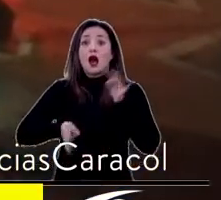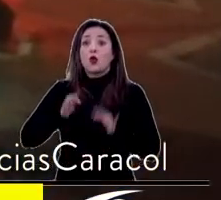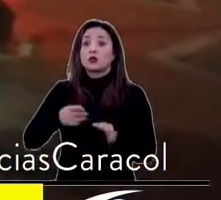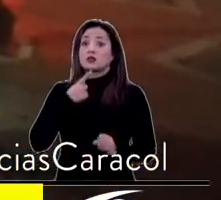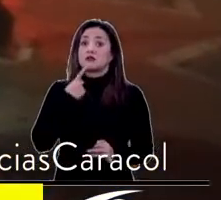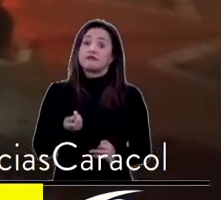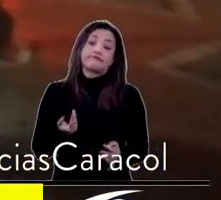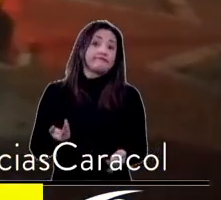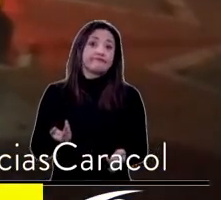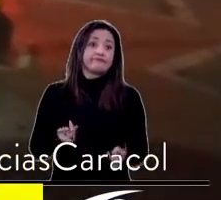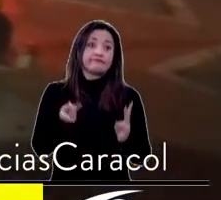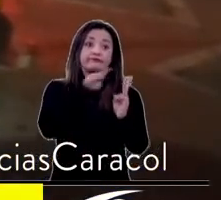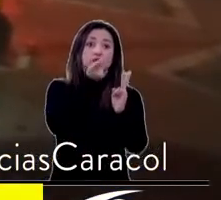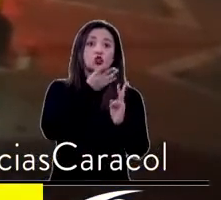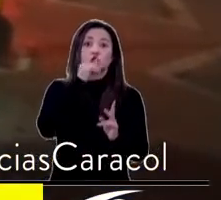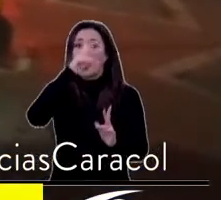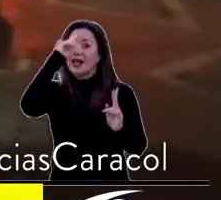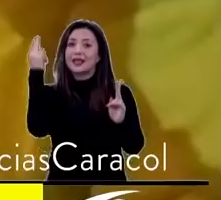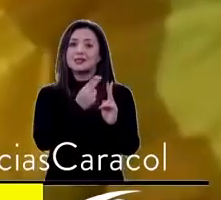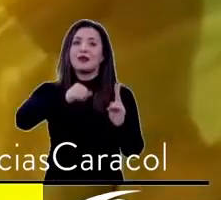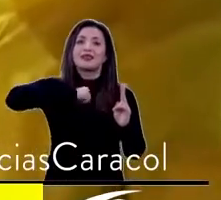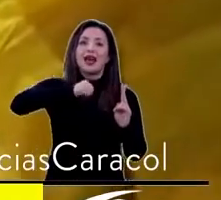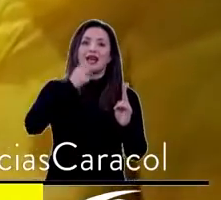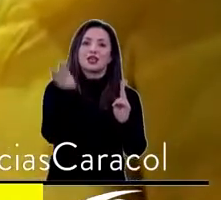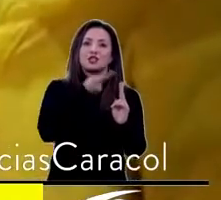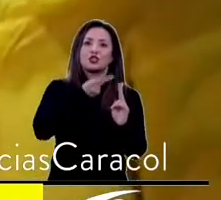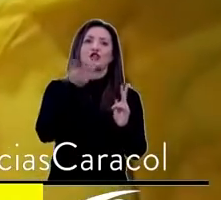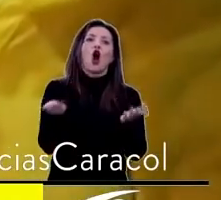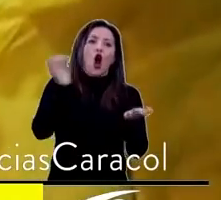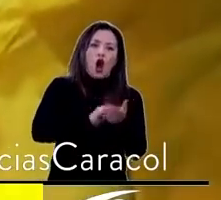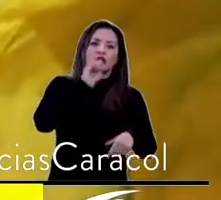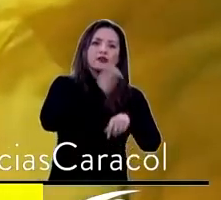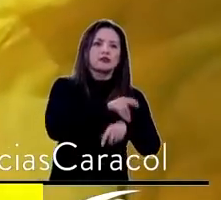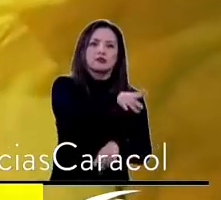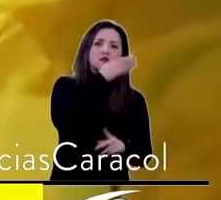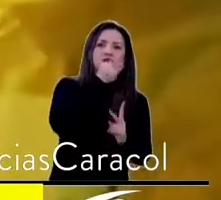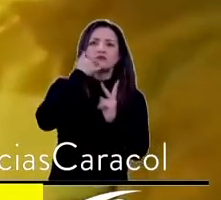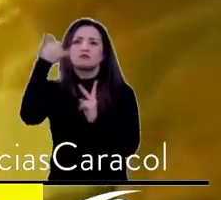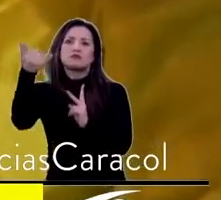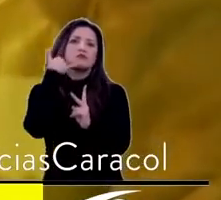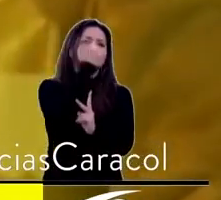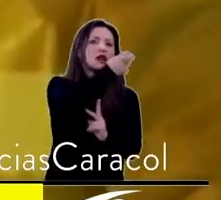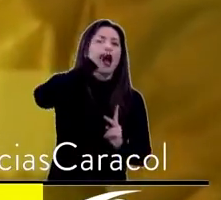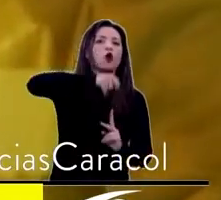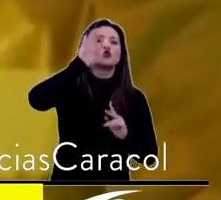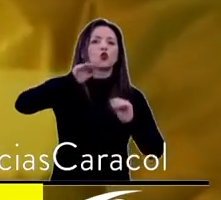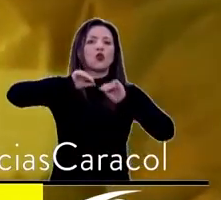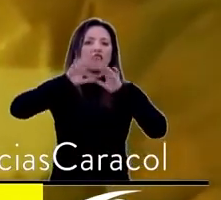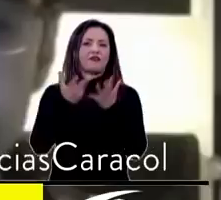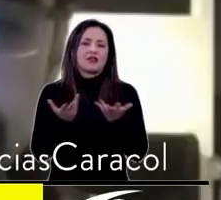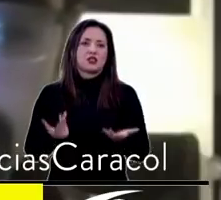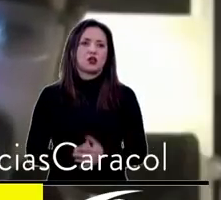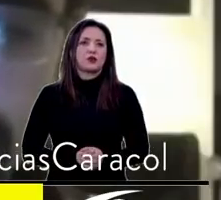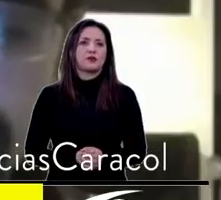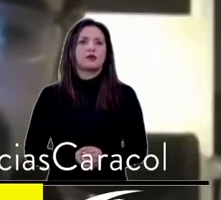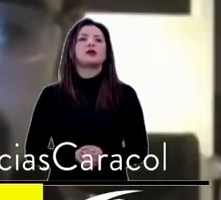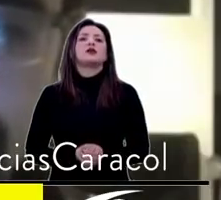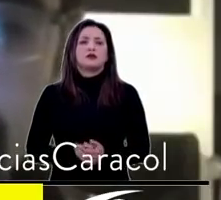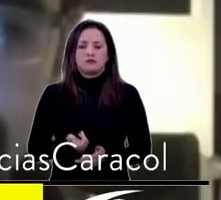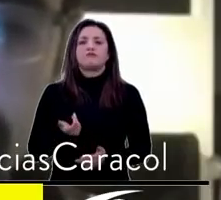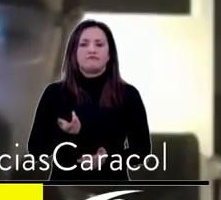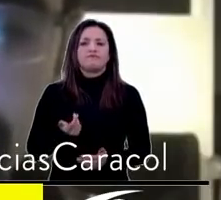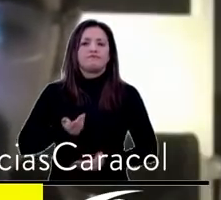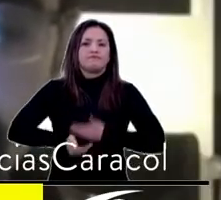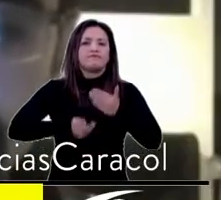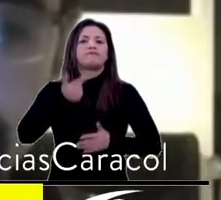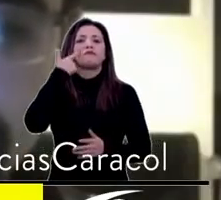respetaron los derechos de ambos recapturados y no se les permitió tener comunicación con un abogado de la Defensoría Pública. Sí se habría procedido a